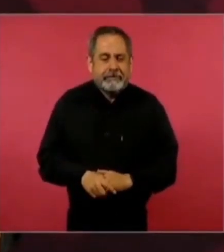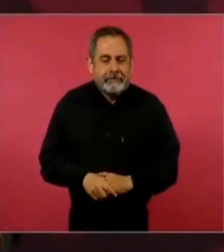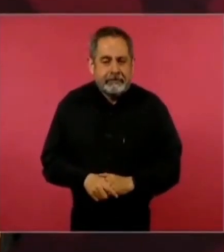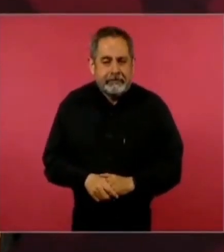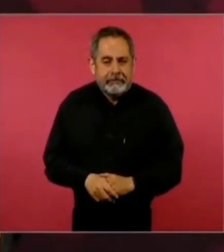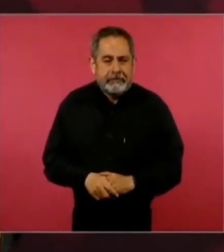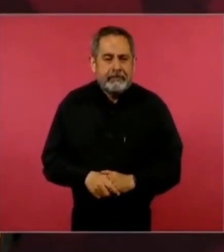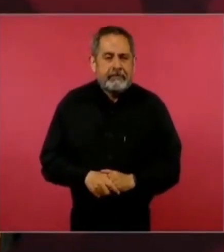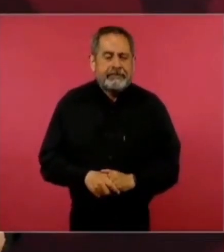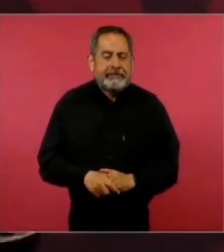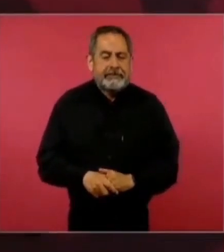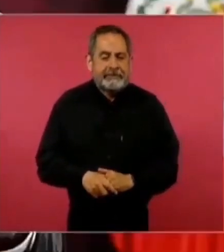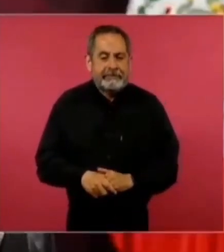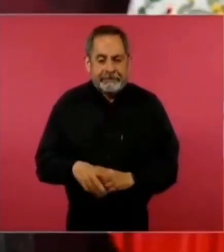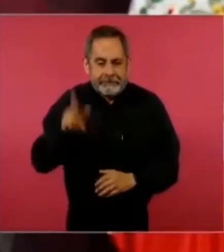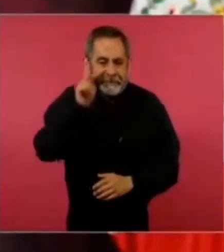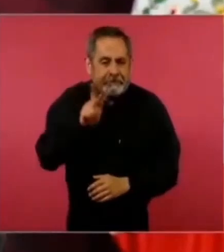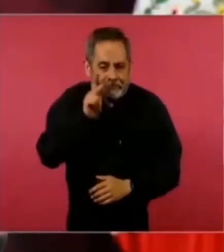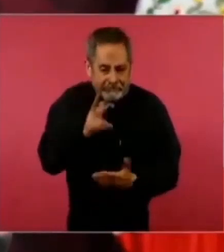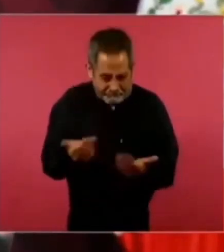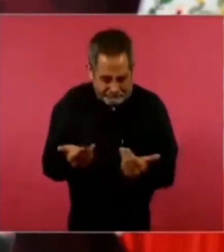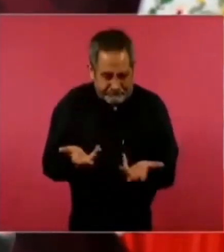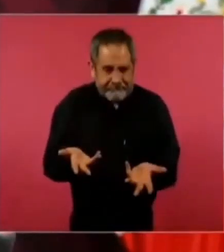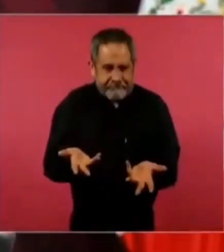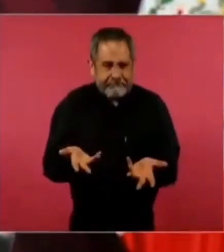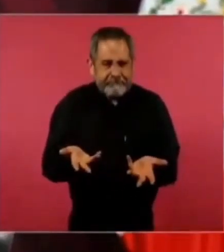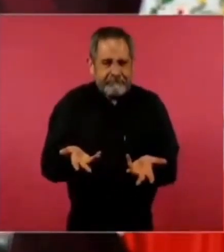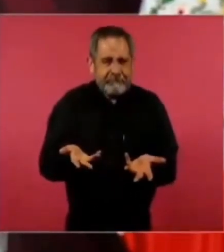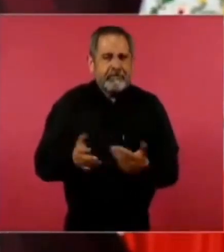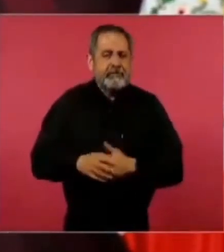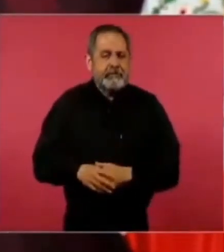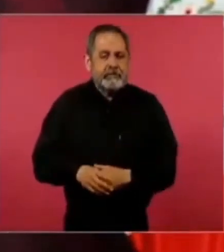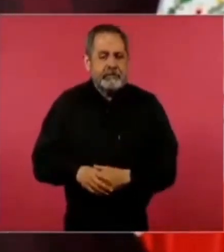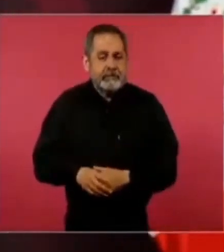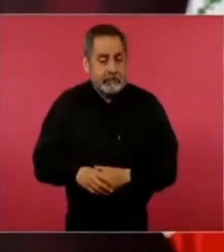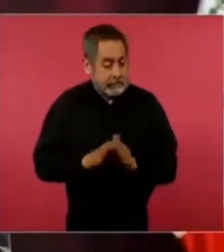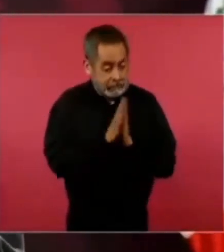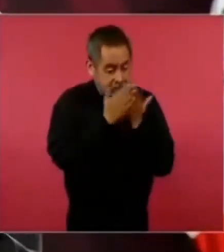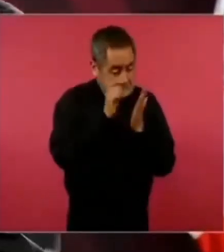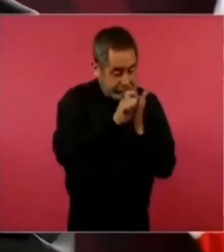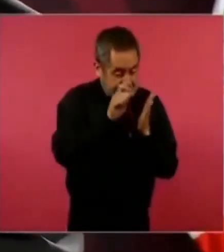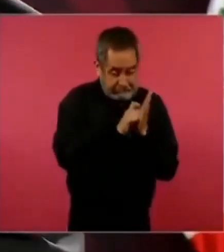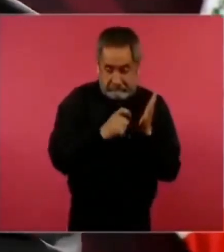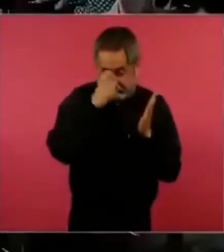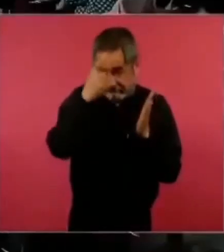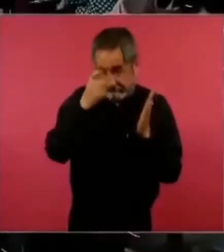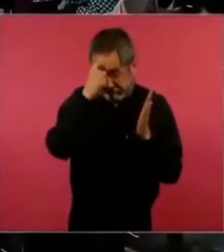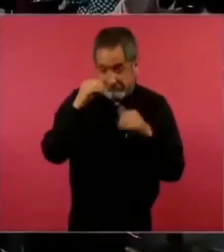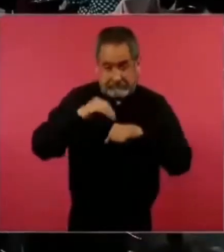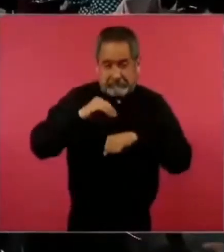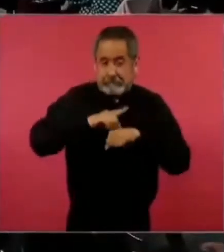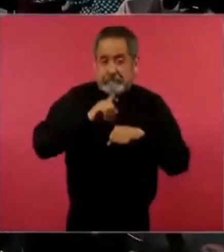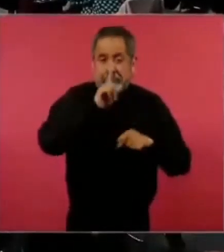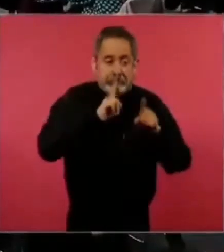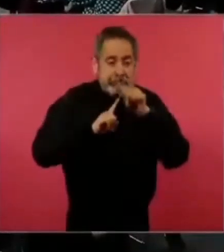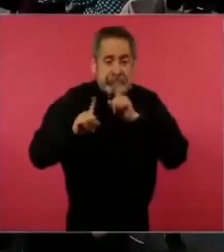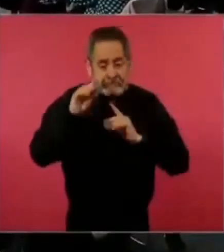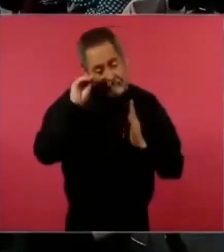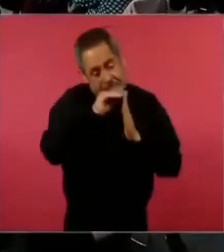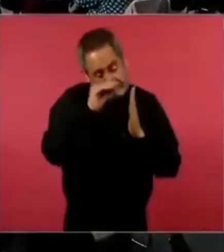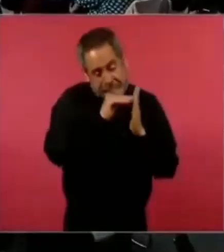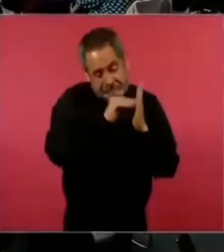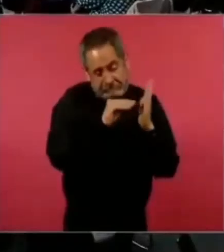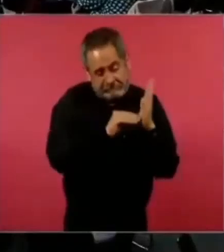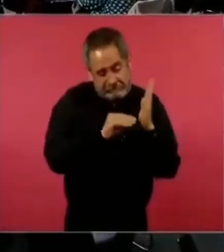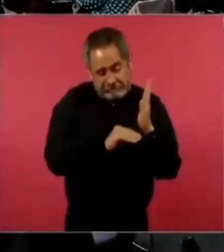cuándo qué prueba y todo el libro así y en el caso que les estoy